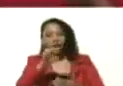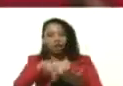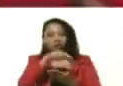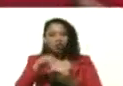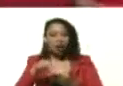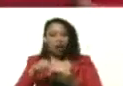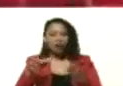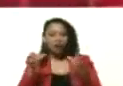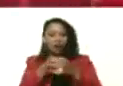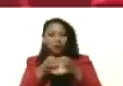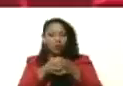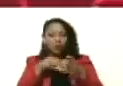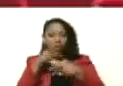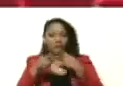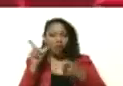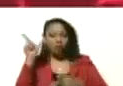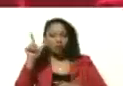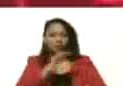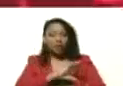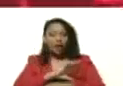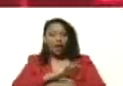alto mando político,